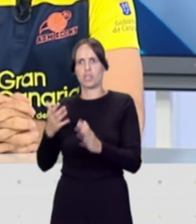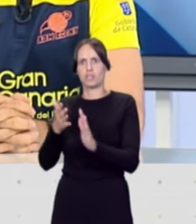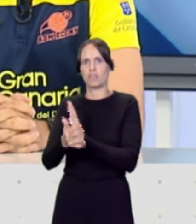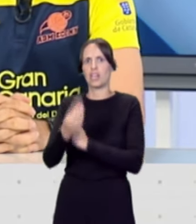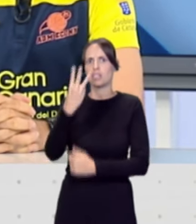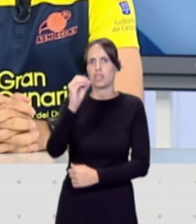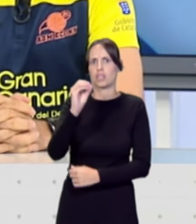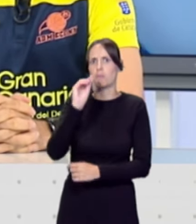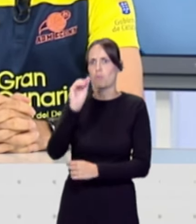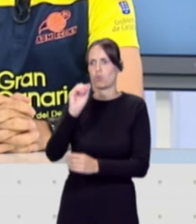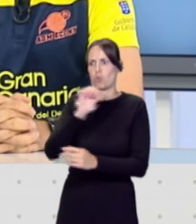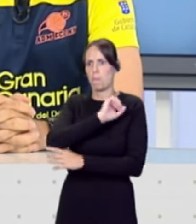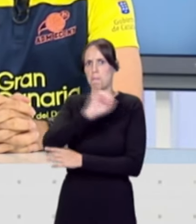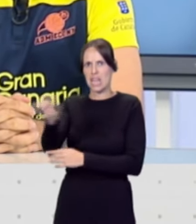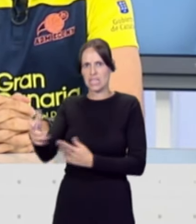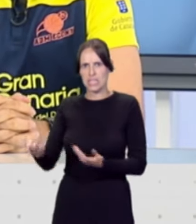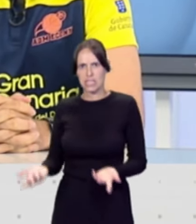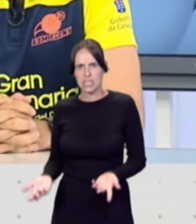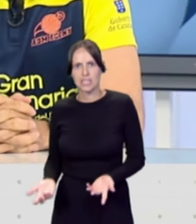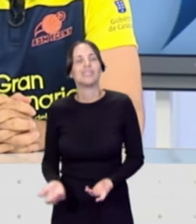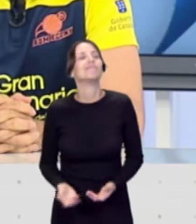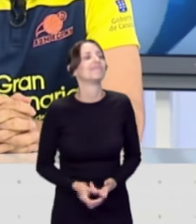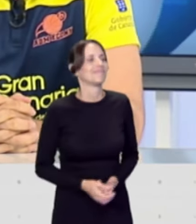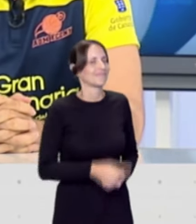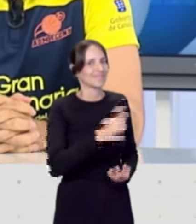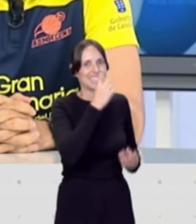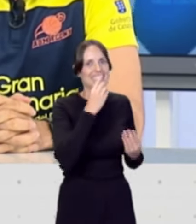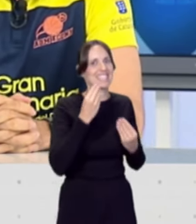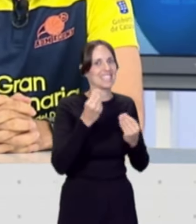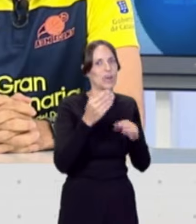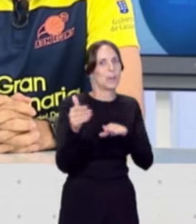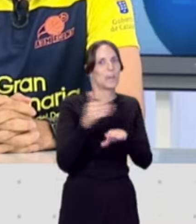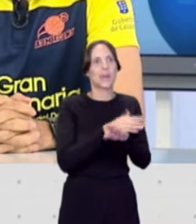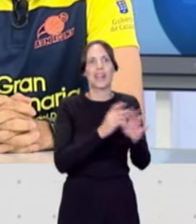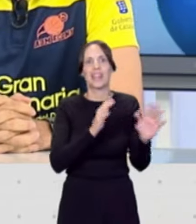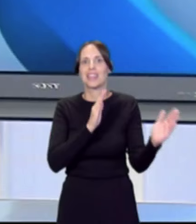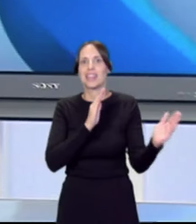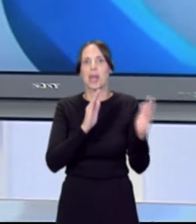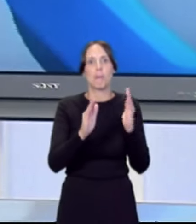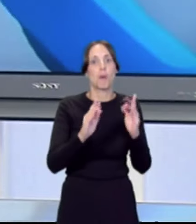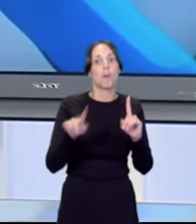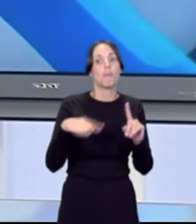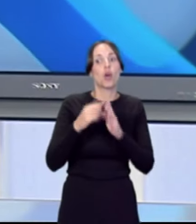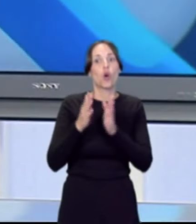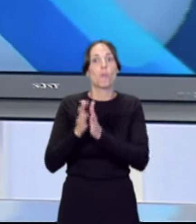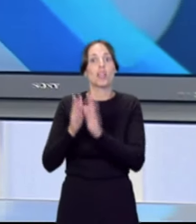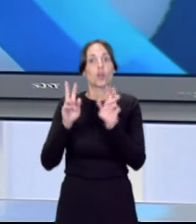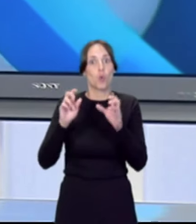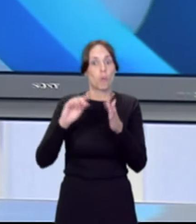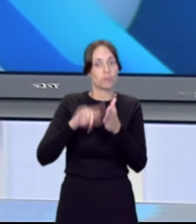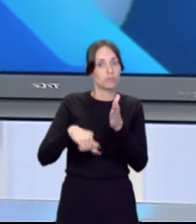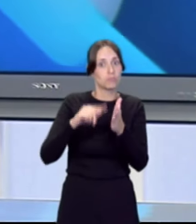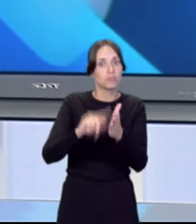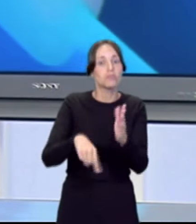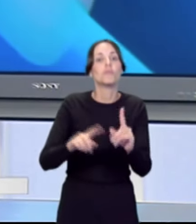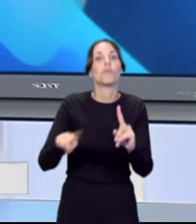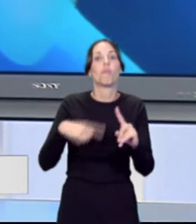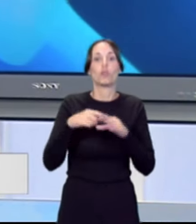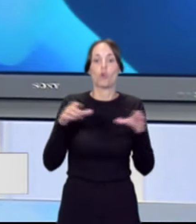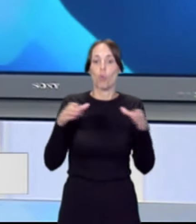puntos. Sí, la verdad es que las sensaciones desde la pretemporada con la incorporación de los nuevos compañeros y el cuerpo técnico fue